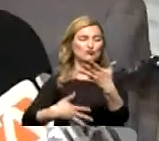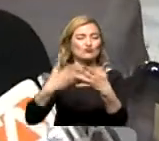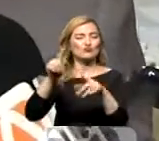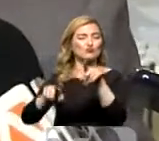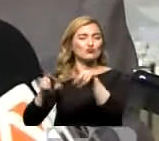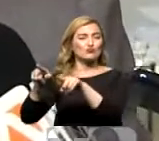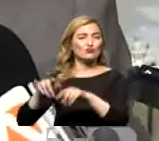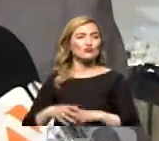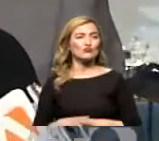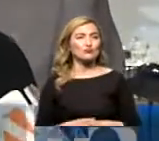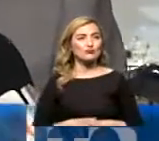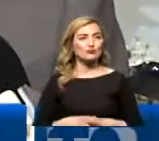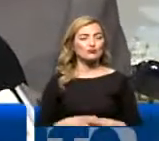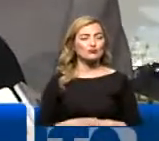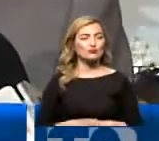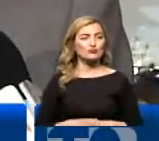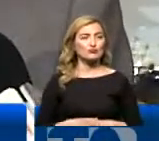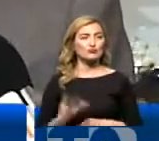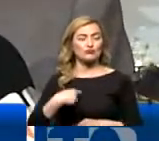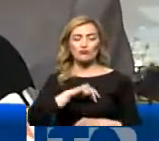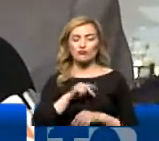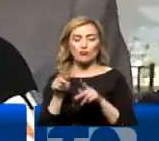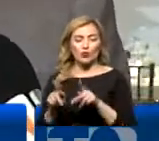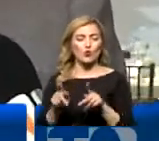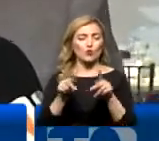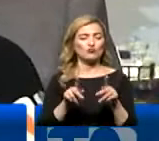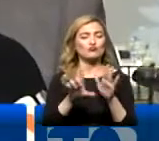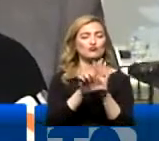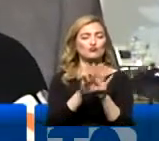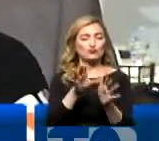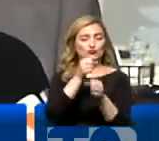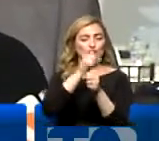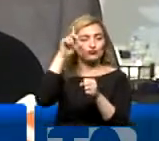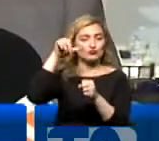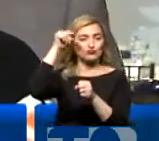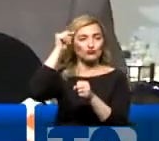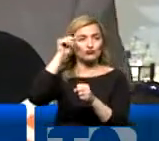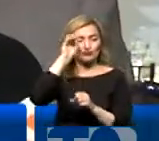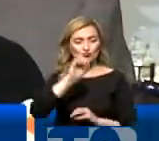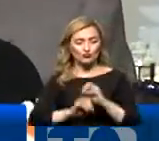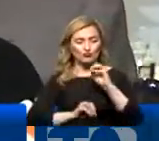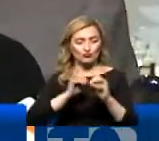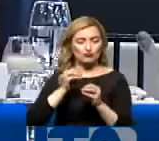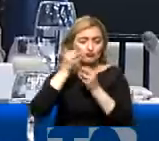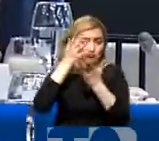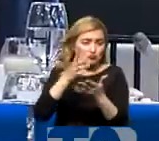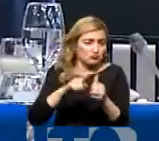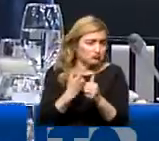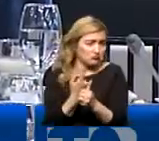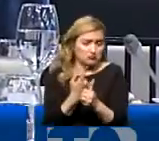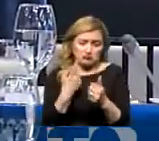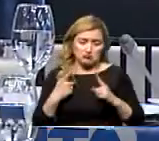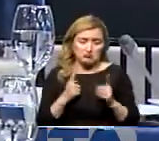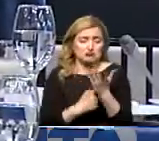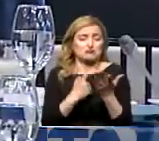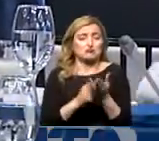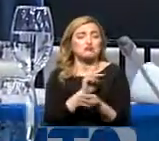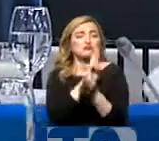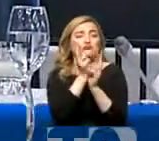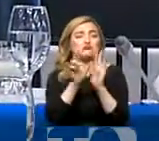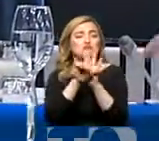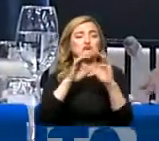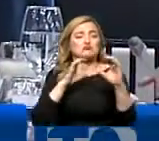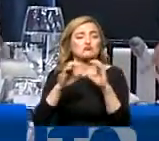Nosotros tenemos ya listo, por ejemplo, en el Código Orgánico de Seguridad del Estado, listo el informe para primer debate. Las reformas a la ley de comunicación